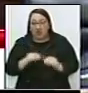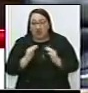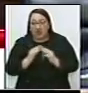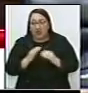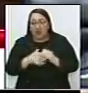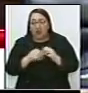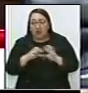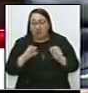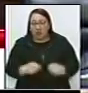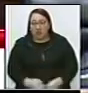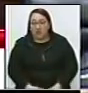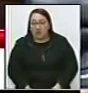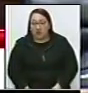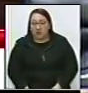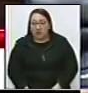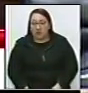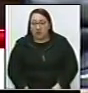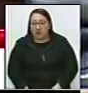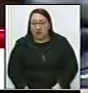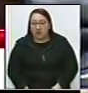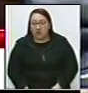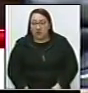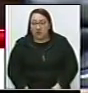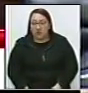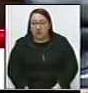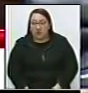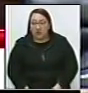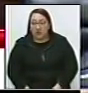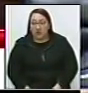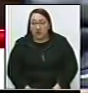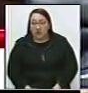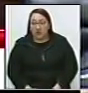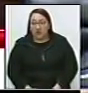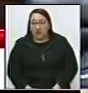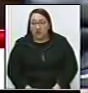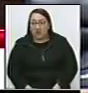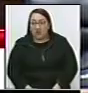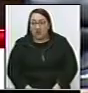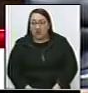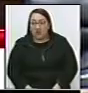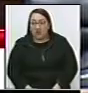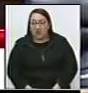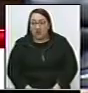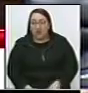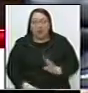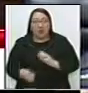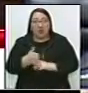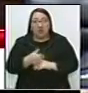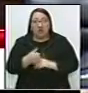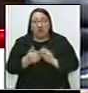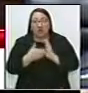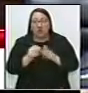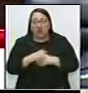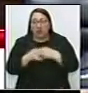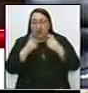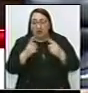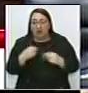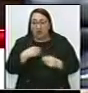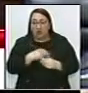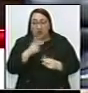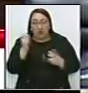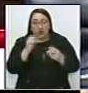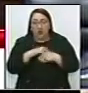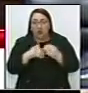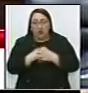del Pueblo, el Poder Legislativo, la máxima expresión de la democracia. Los hemos escuchado